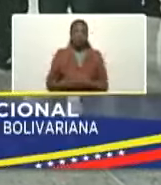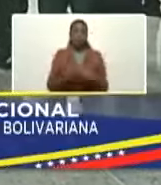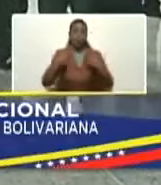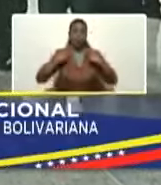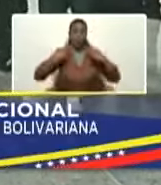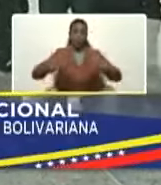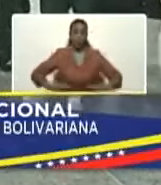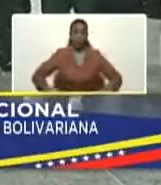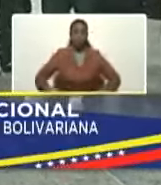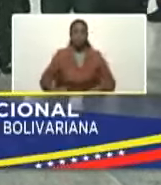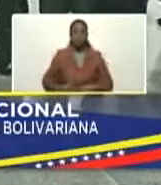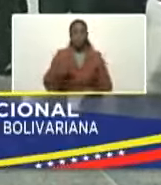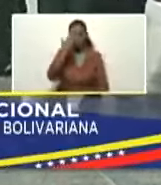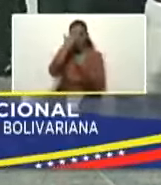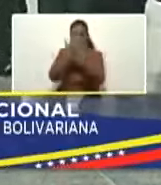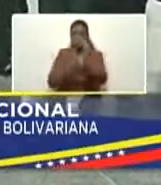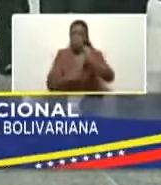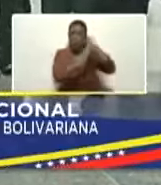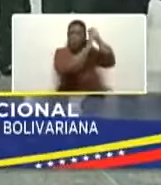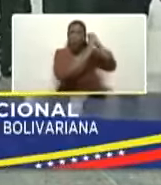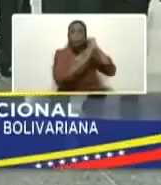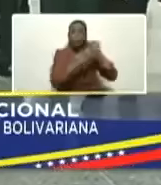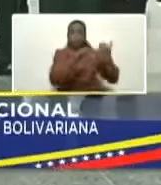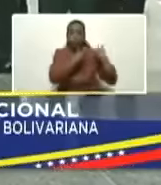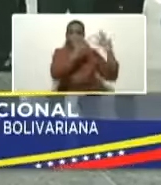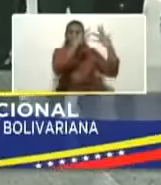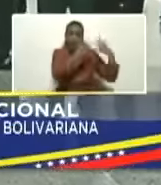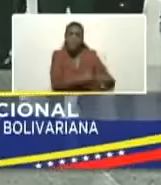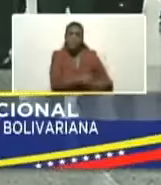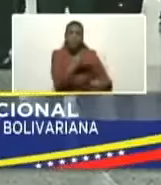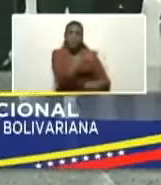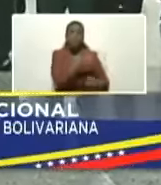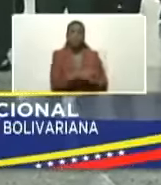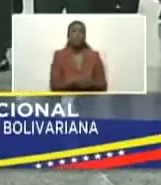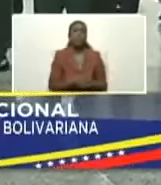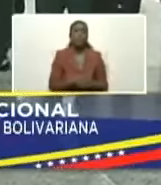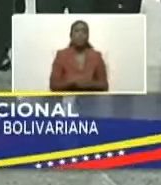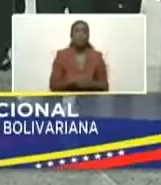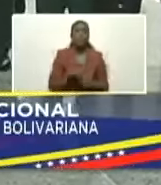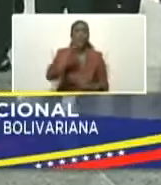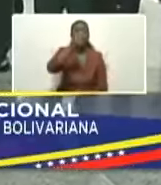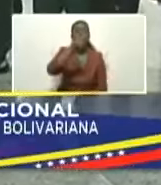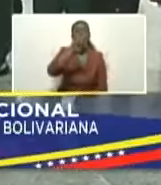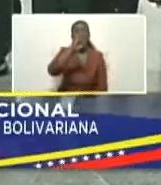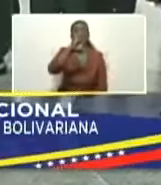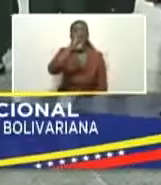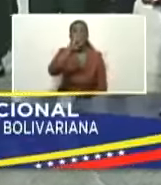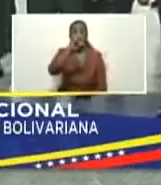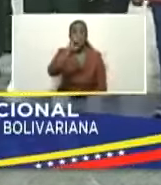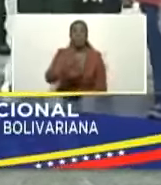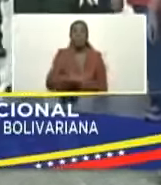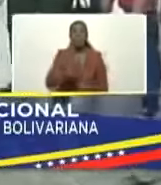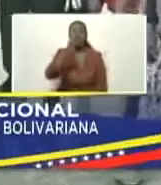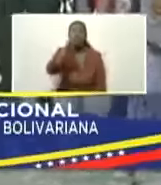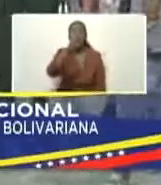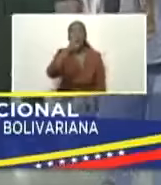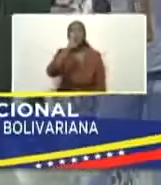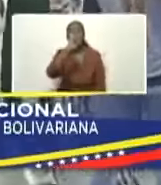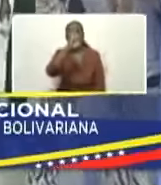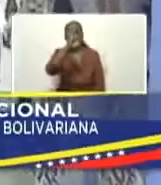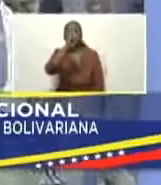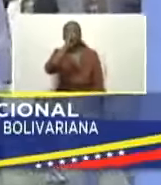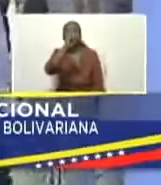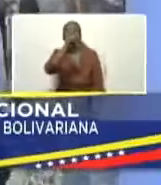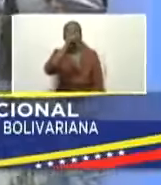Y estás al frente aquí de esta institución. Así es. Excelente. ¿Cómo que te llamas? Dixeli Mundaraín. Dixelia Mundaraín.